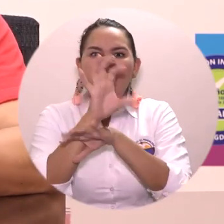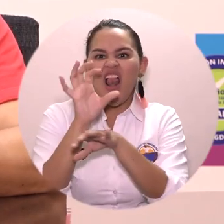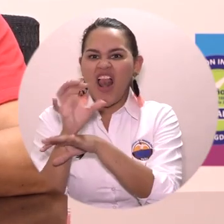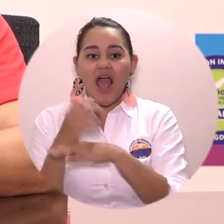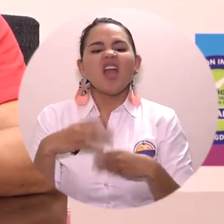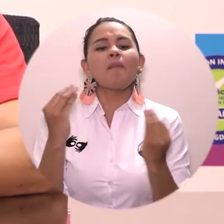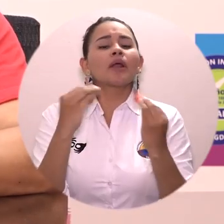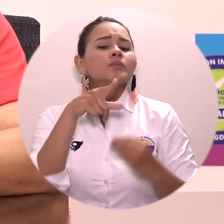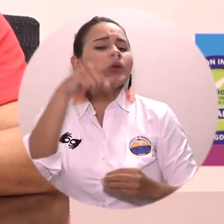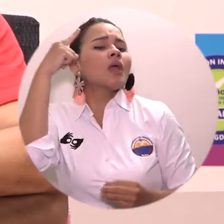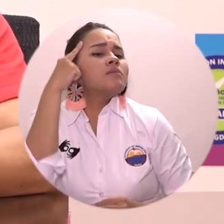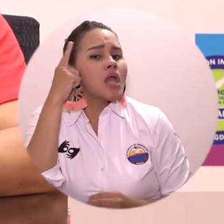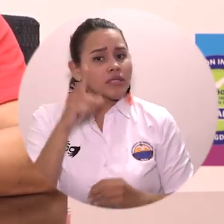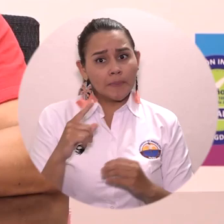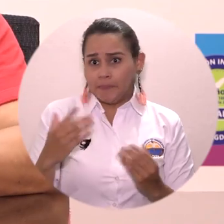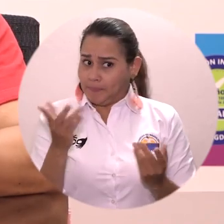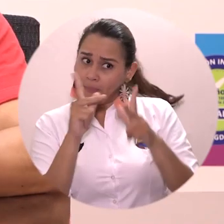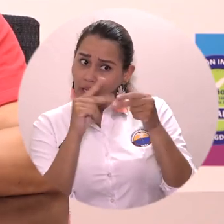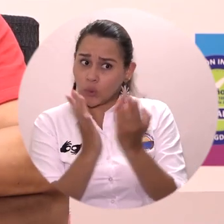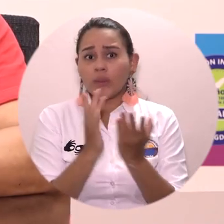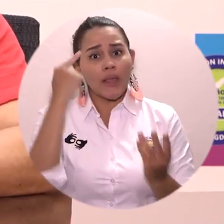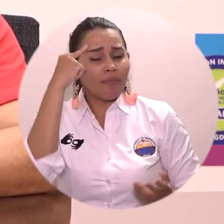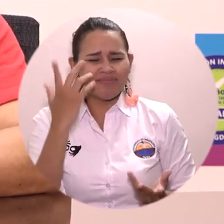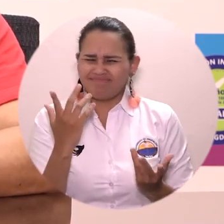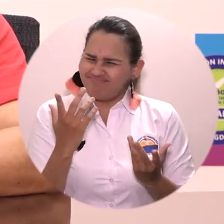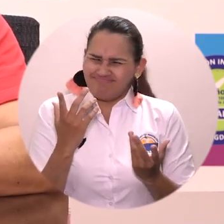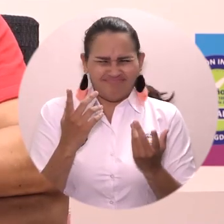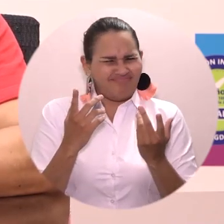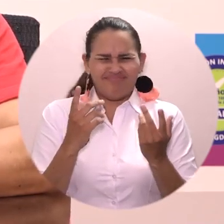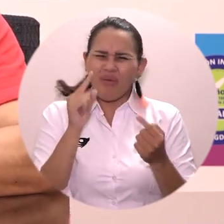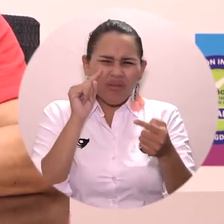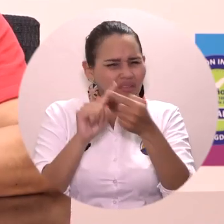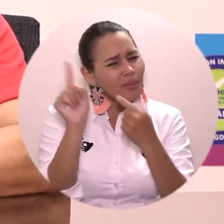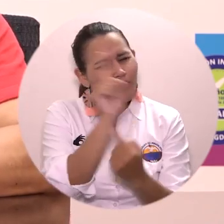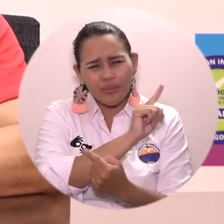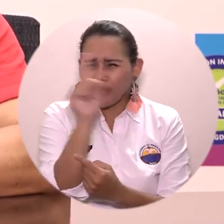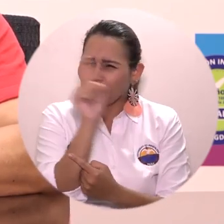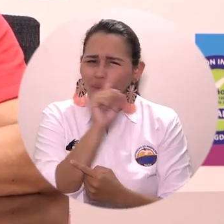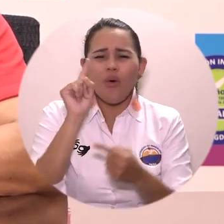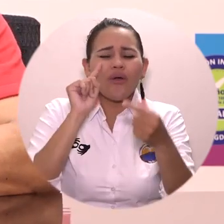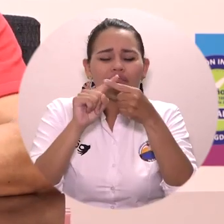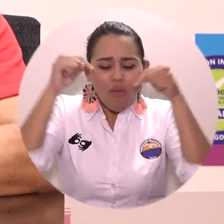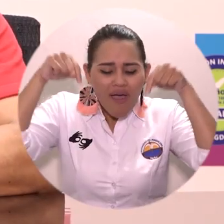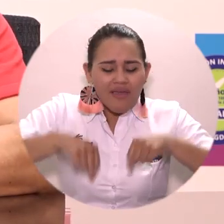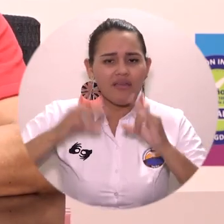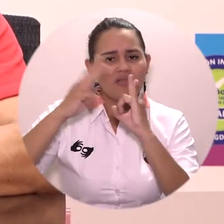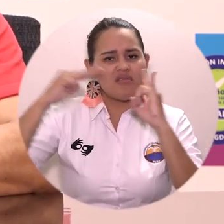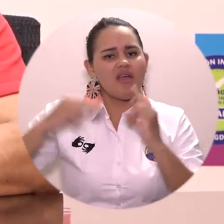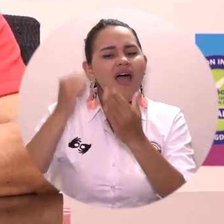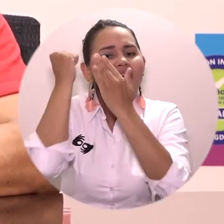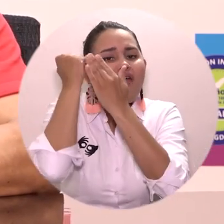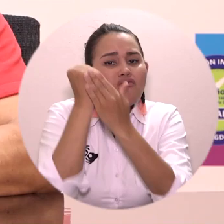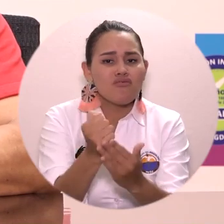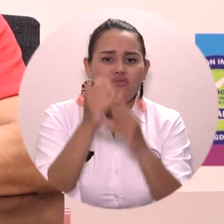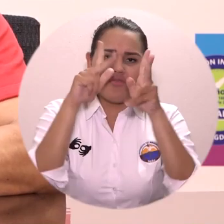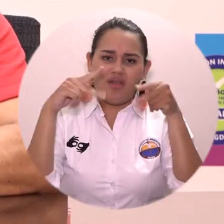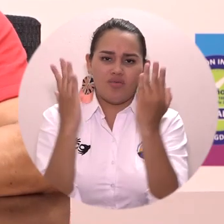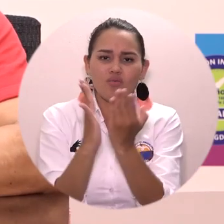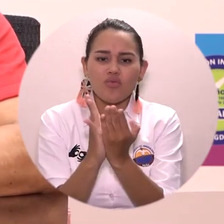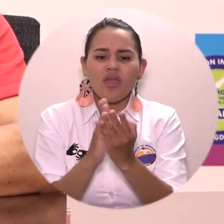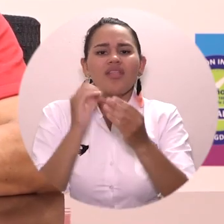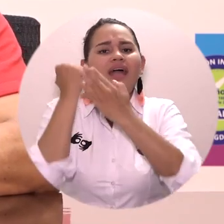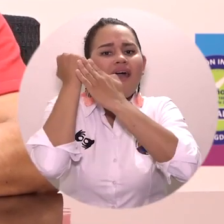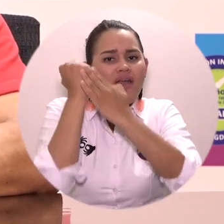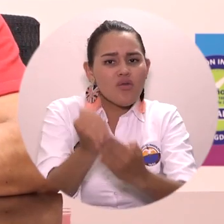generar ruido, debates, para polarizar. Nosotros estamos empeñados desde la universidad a ayudar a